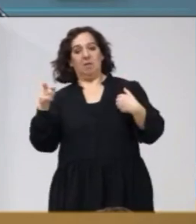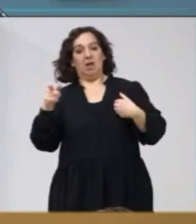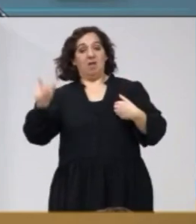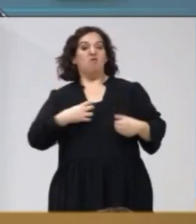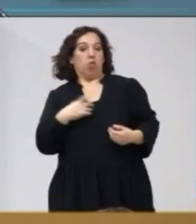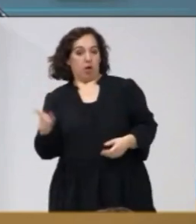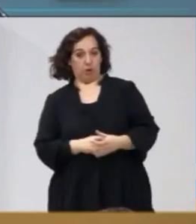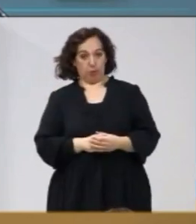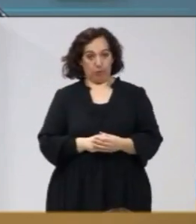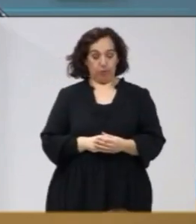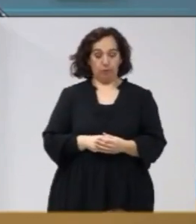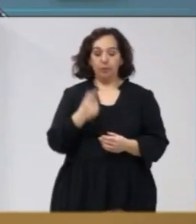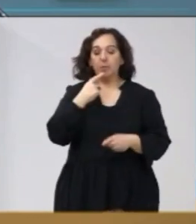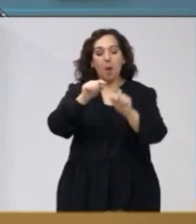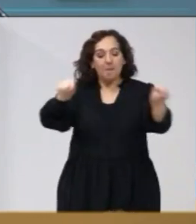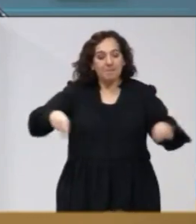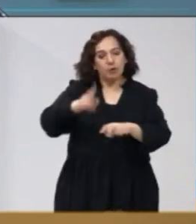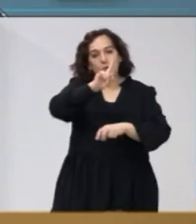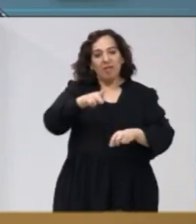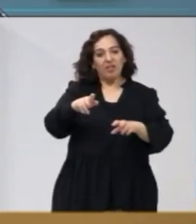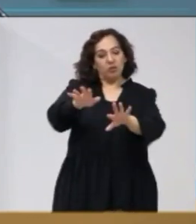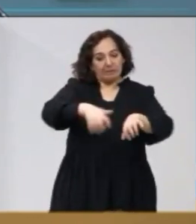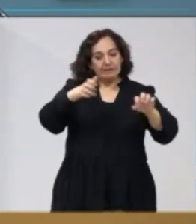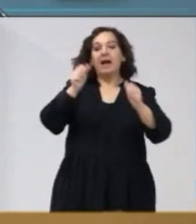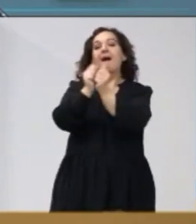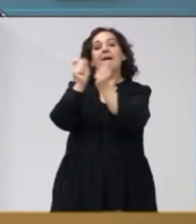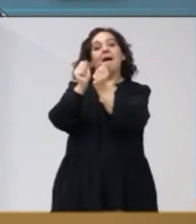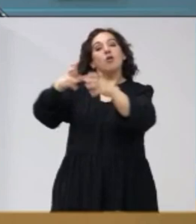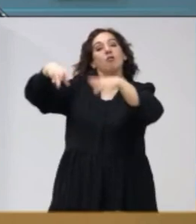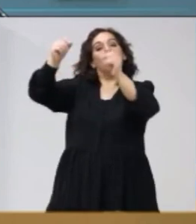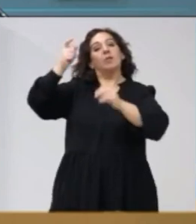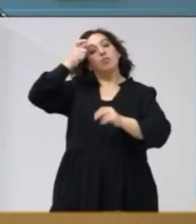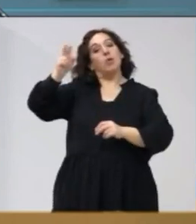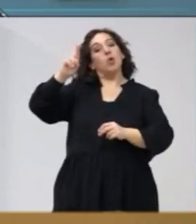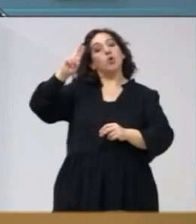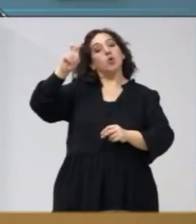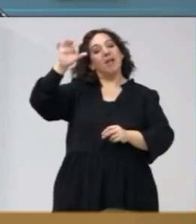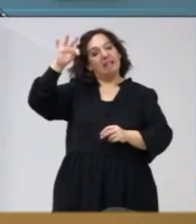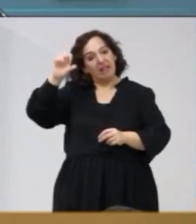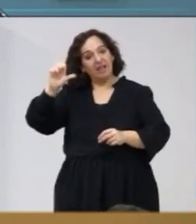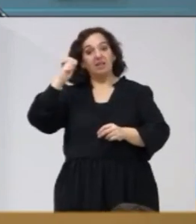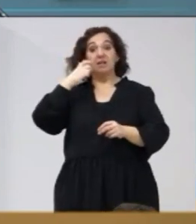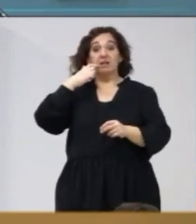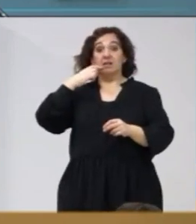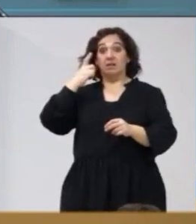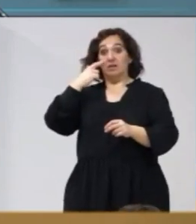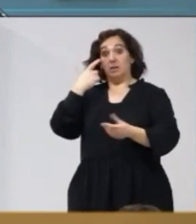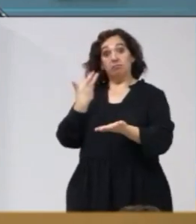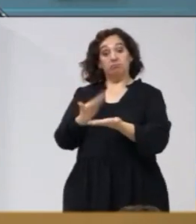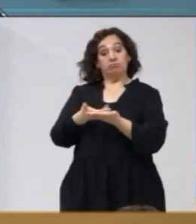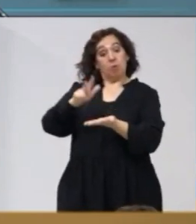Los metros cuadrados de tierra que se han movido en un argallo que ha caído ahí en Ruente, el único es